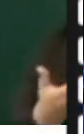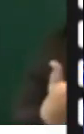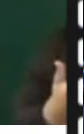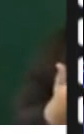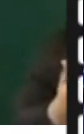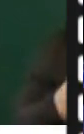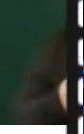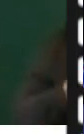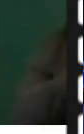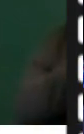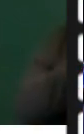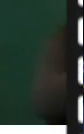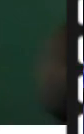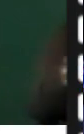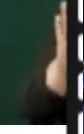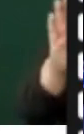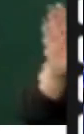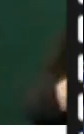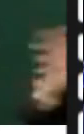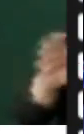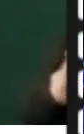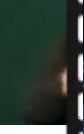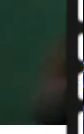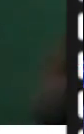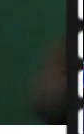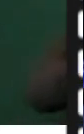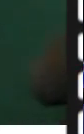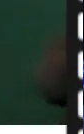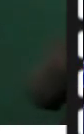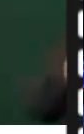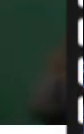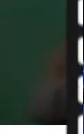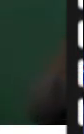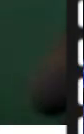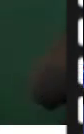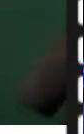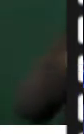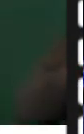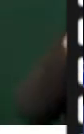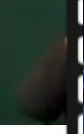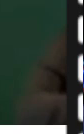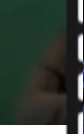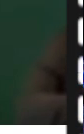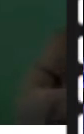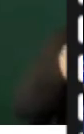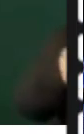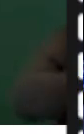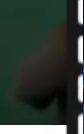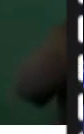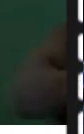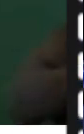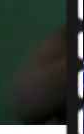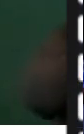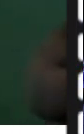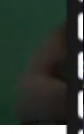a todos, y nos vamos a seguir sintiendo cada vez más